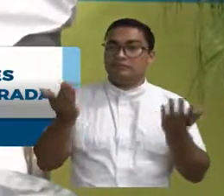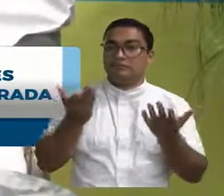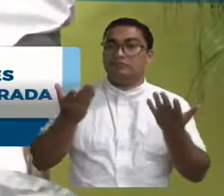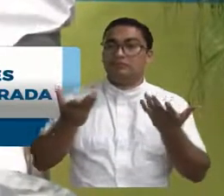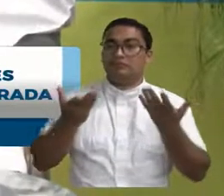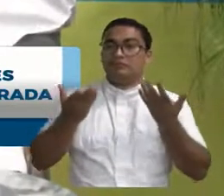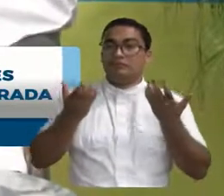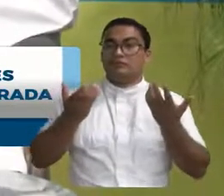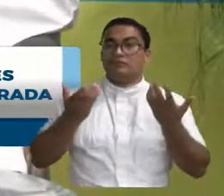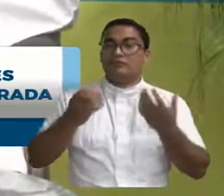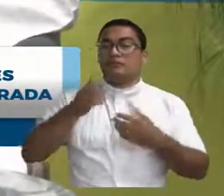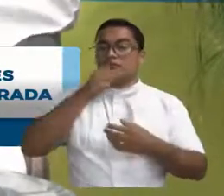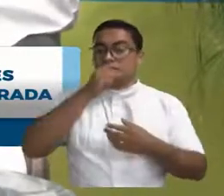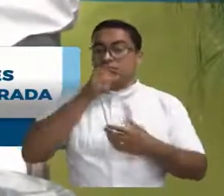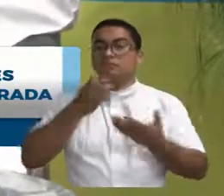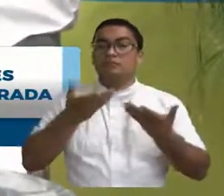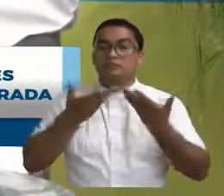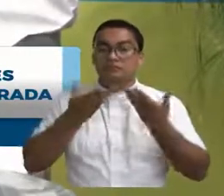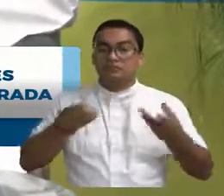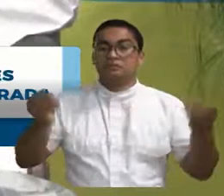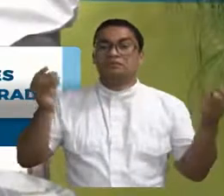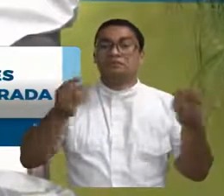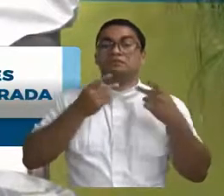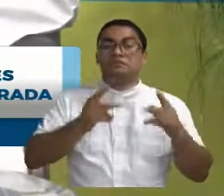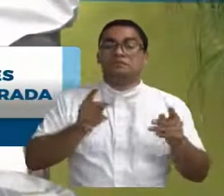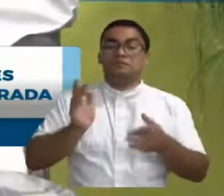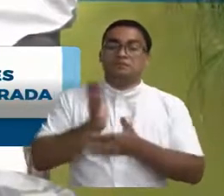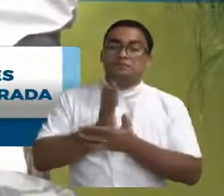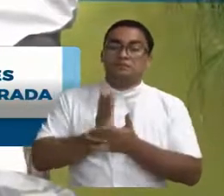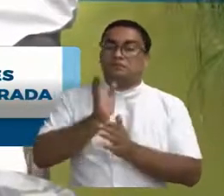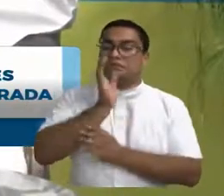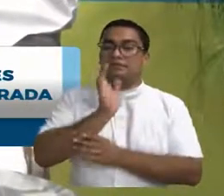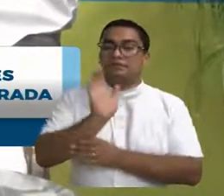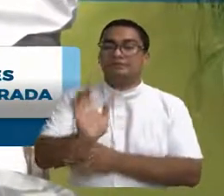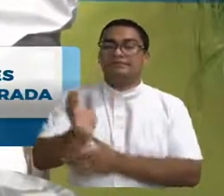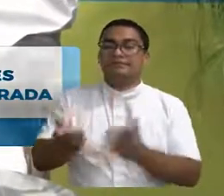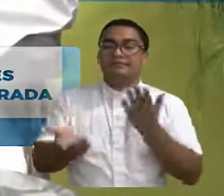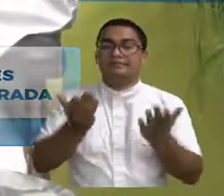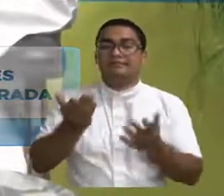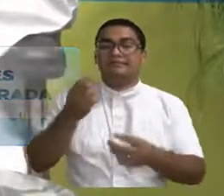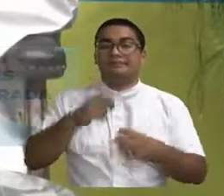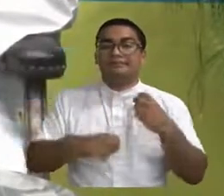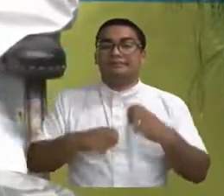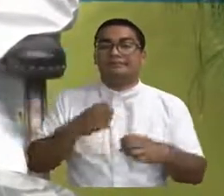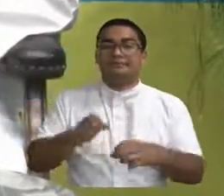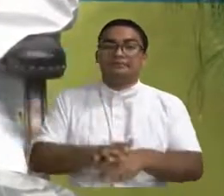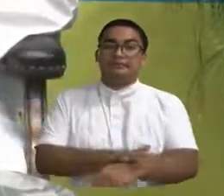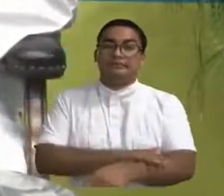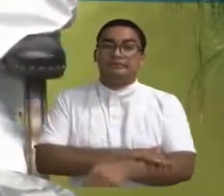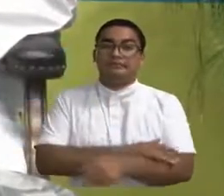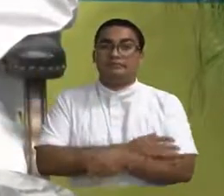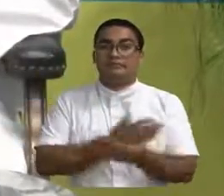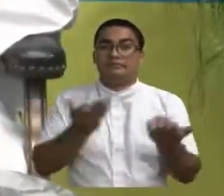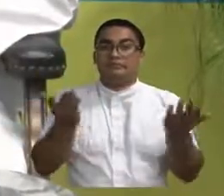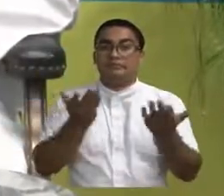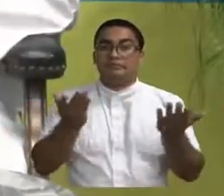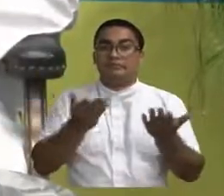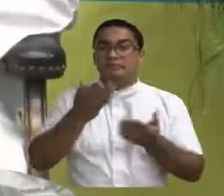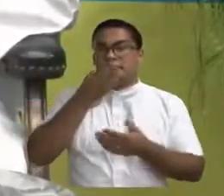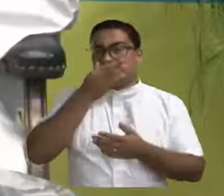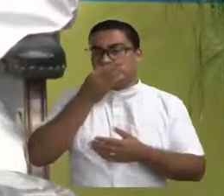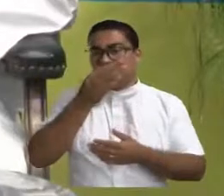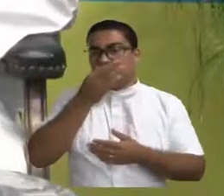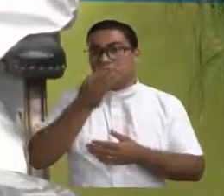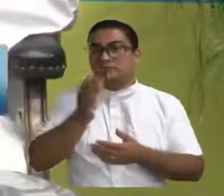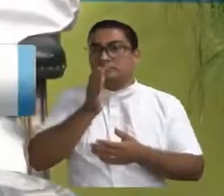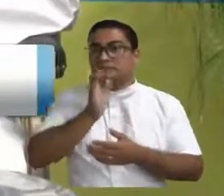le quite la tos, pero si es un niño que tiene una sintomatología bastante exagerada de producción de moco, sobre todo en los